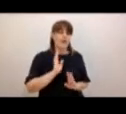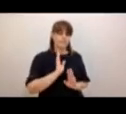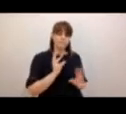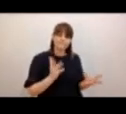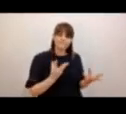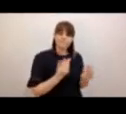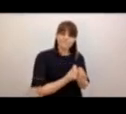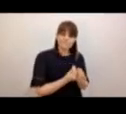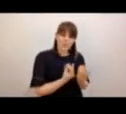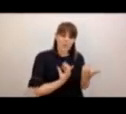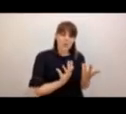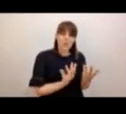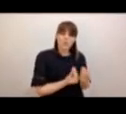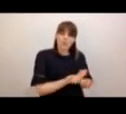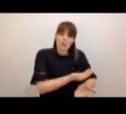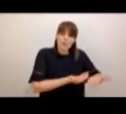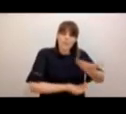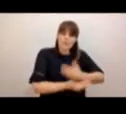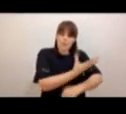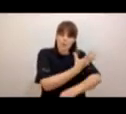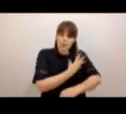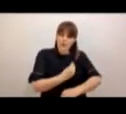si me ponen la siguiente por favor